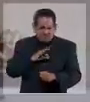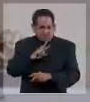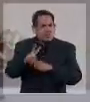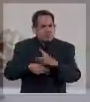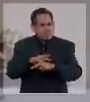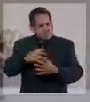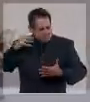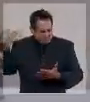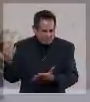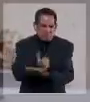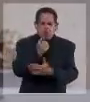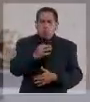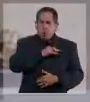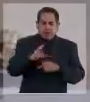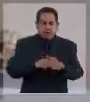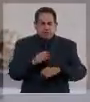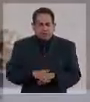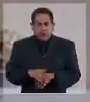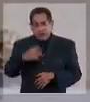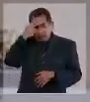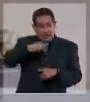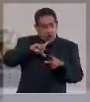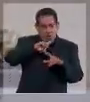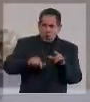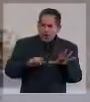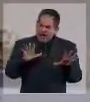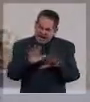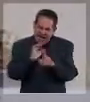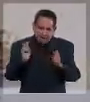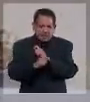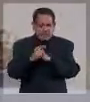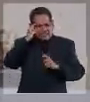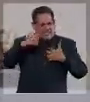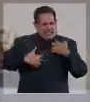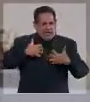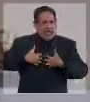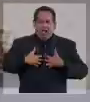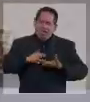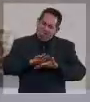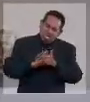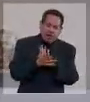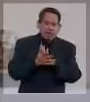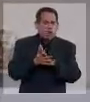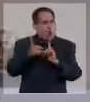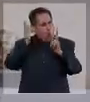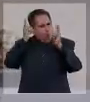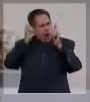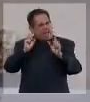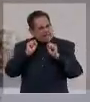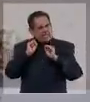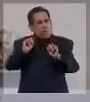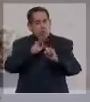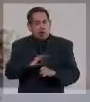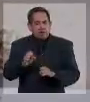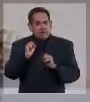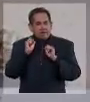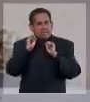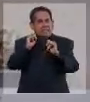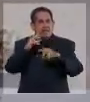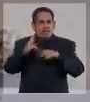vamos a lograr. Transformemos el enojo en esperanza y la esperanza en